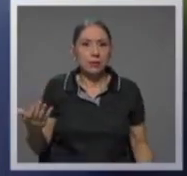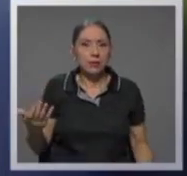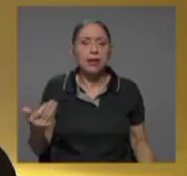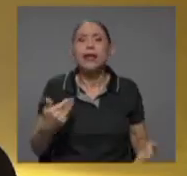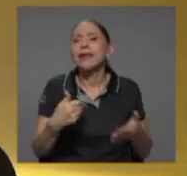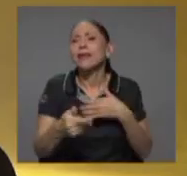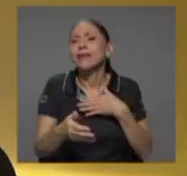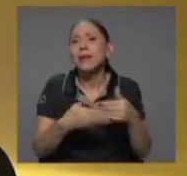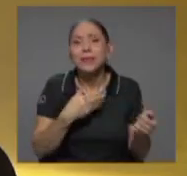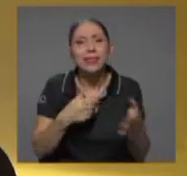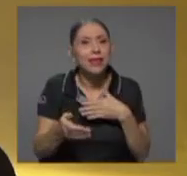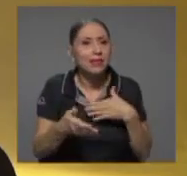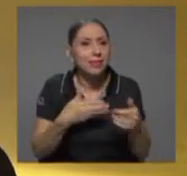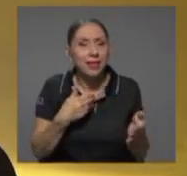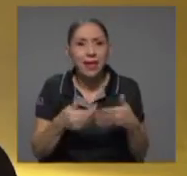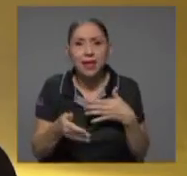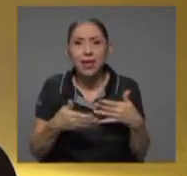tan